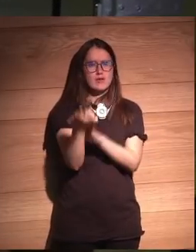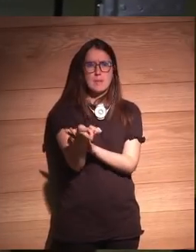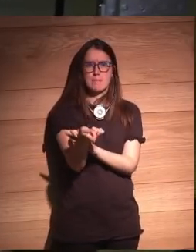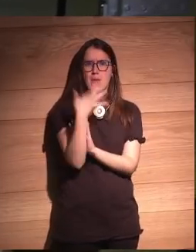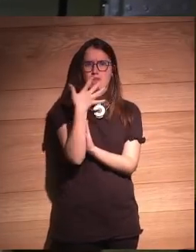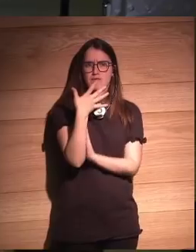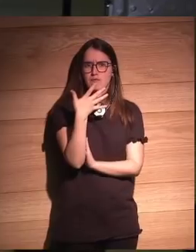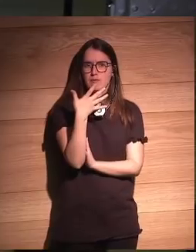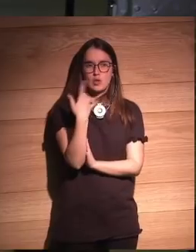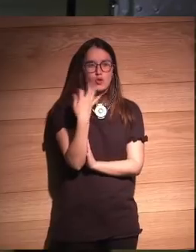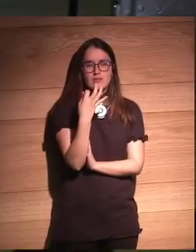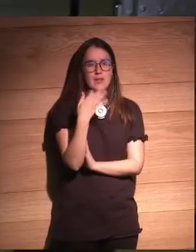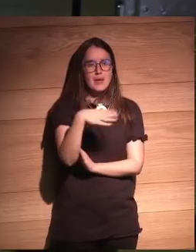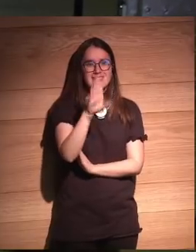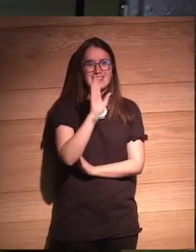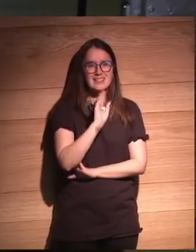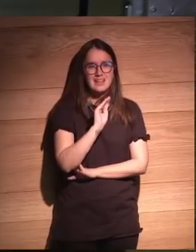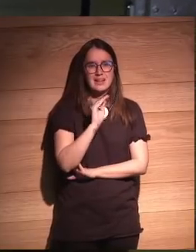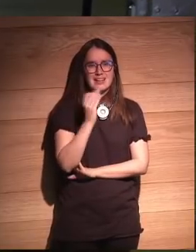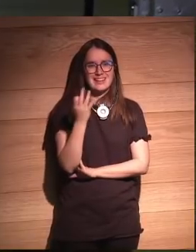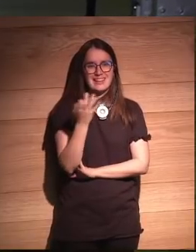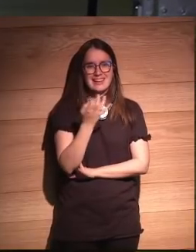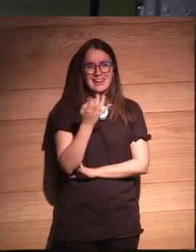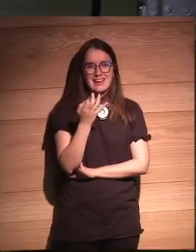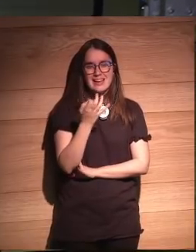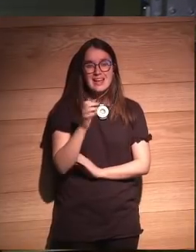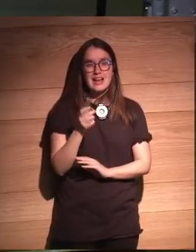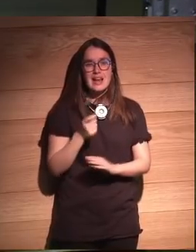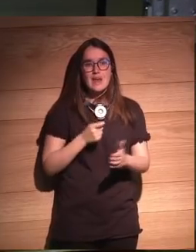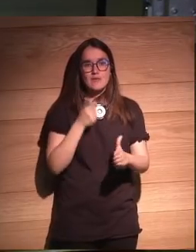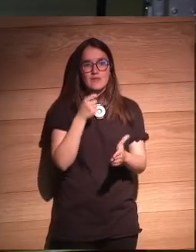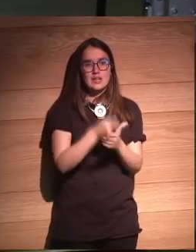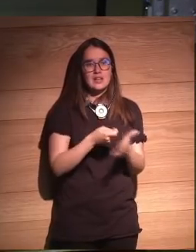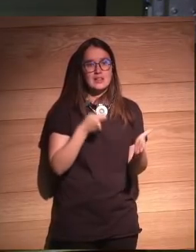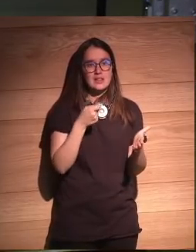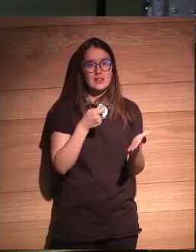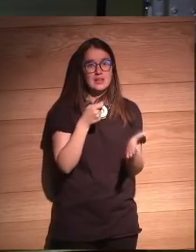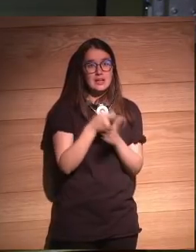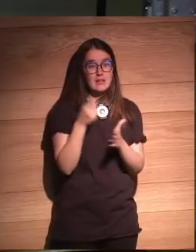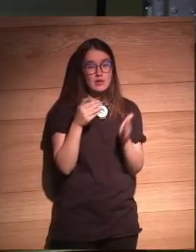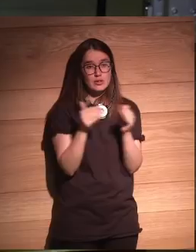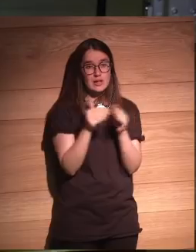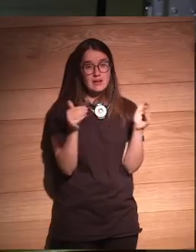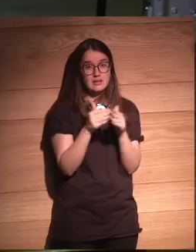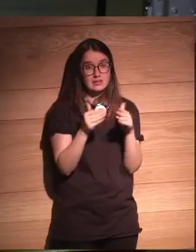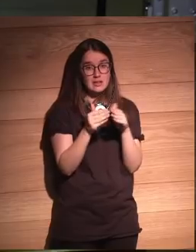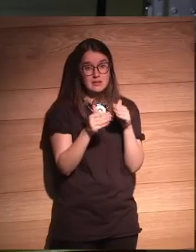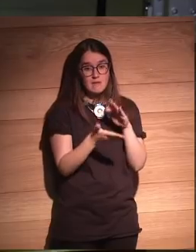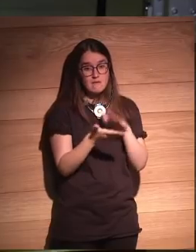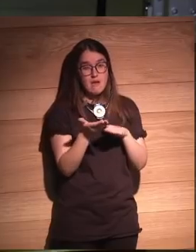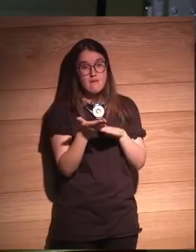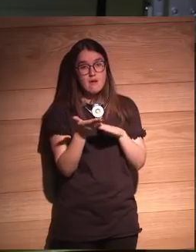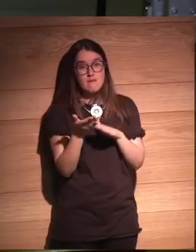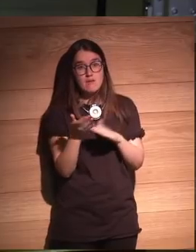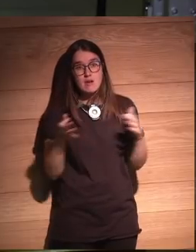caras. Es muy importante entender que la financiarización de las casas está dando forma,